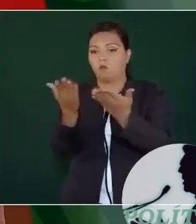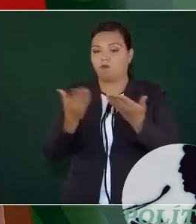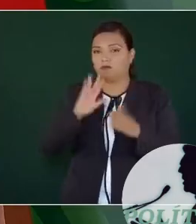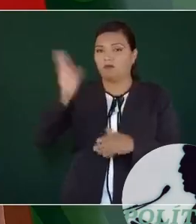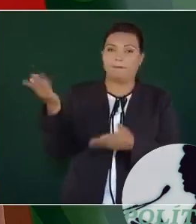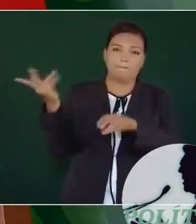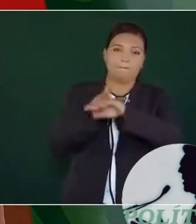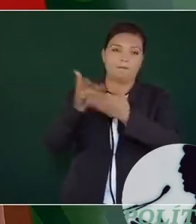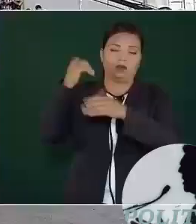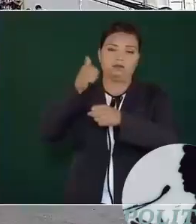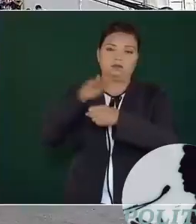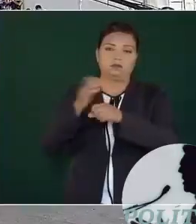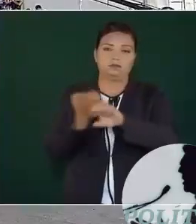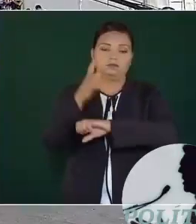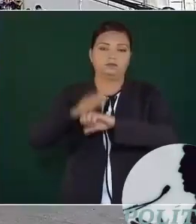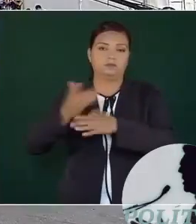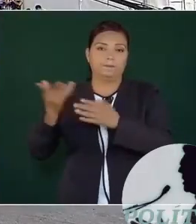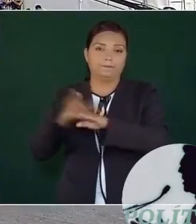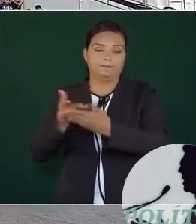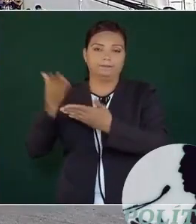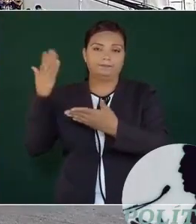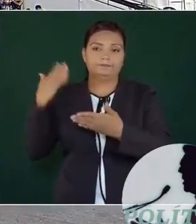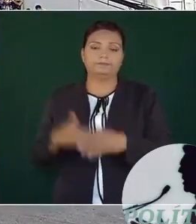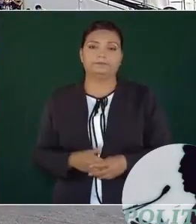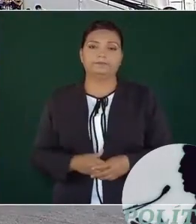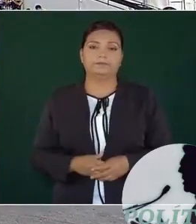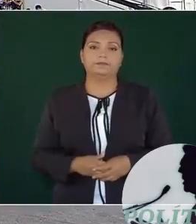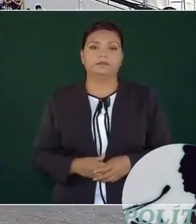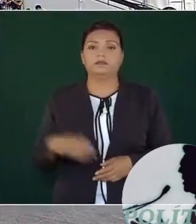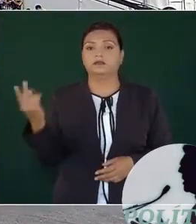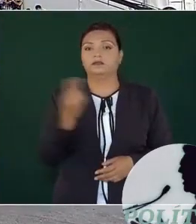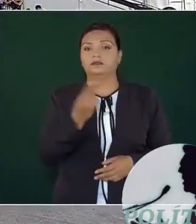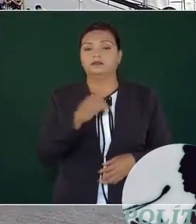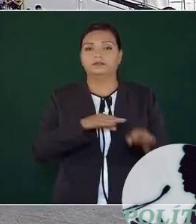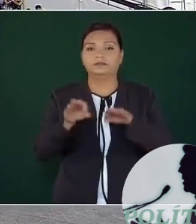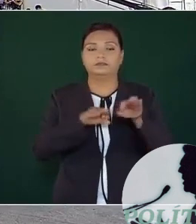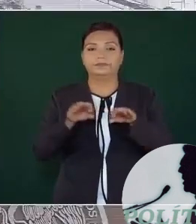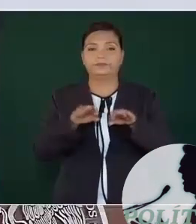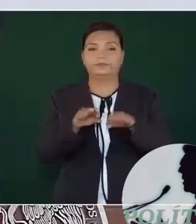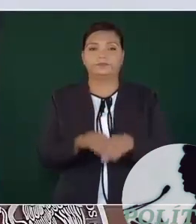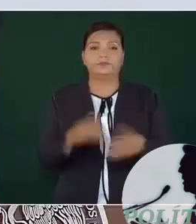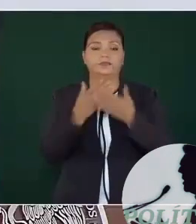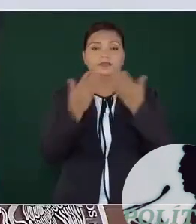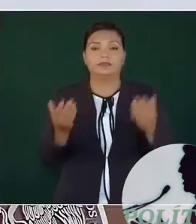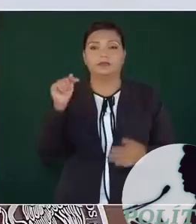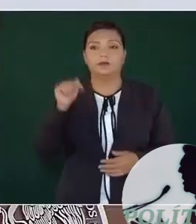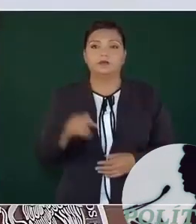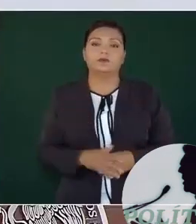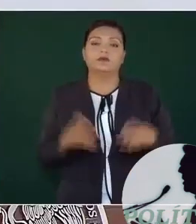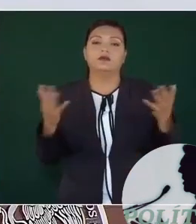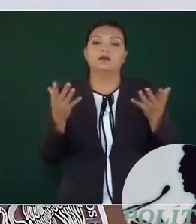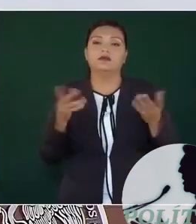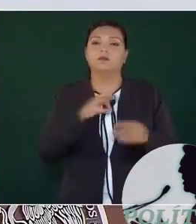anterior administración. Inherentes a las necesidades de trabajo es que este